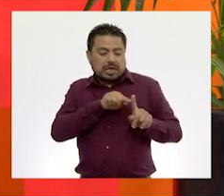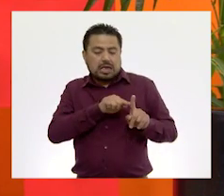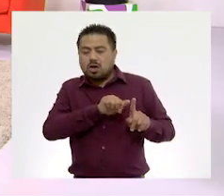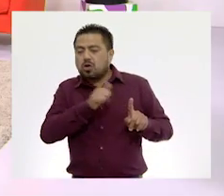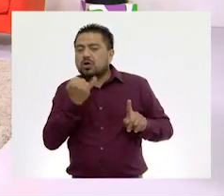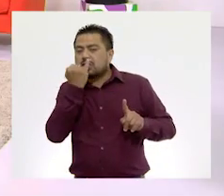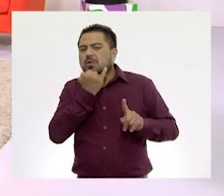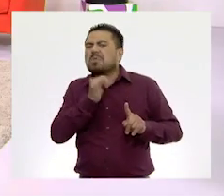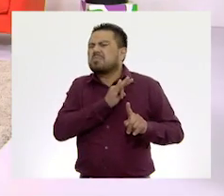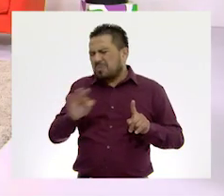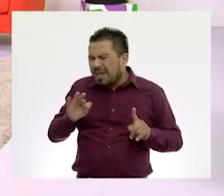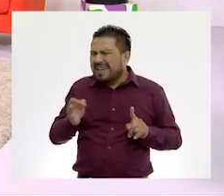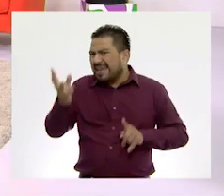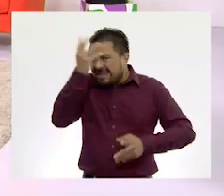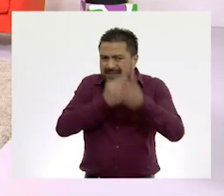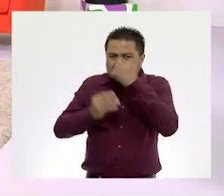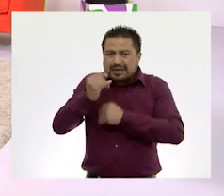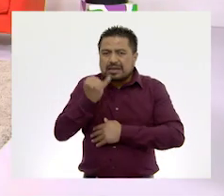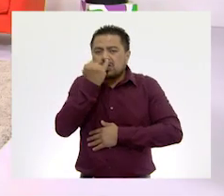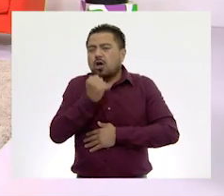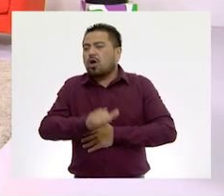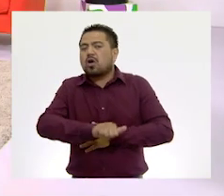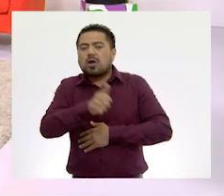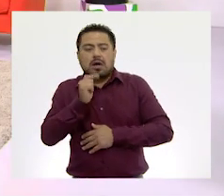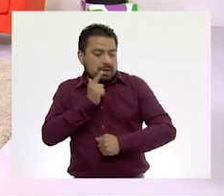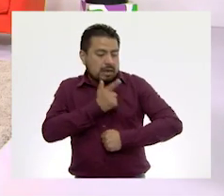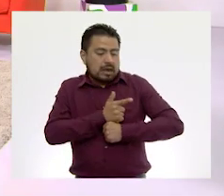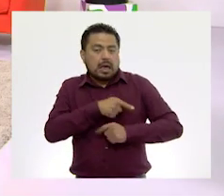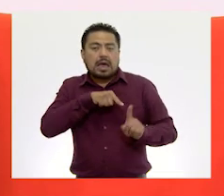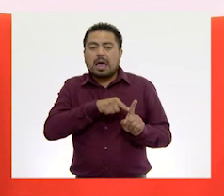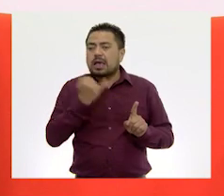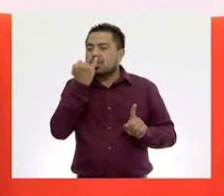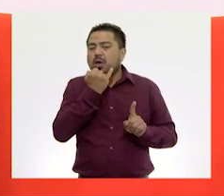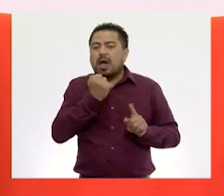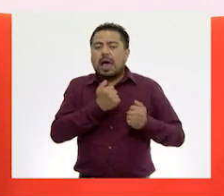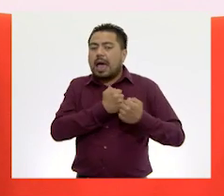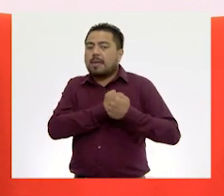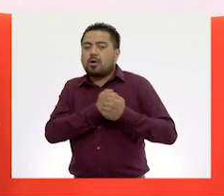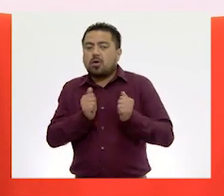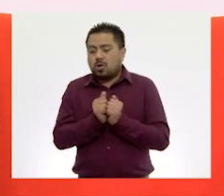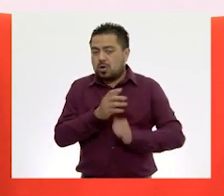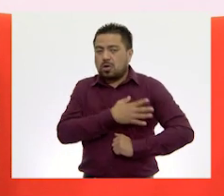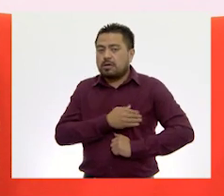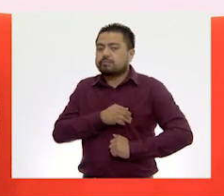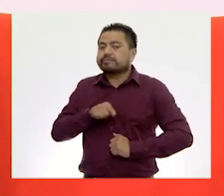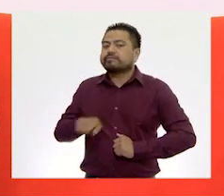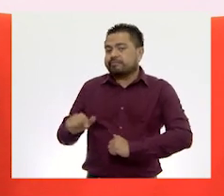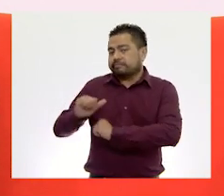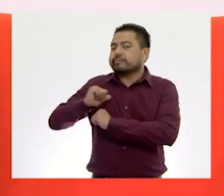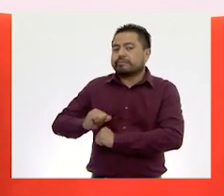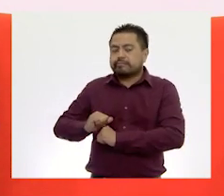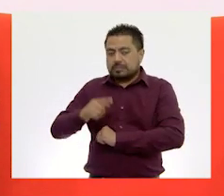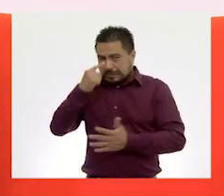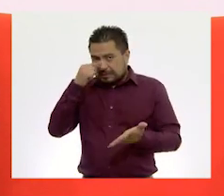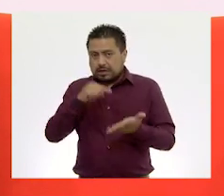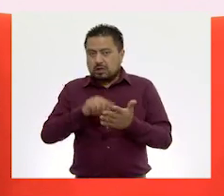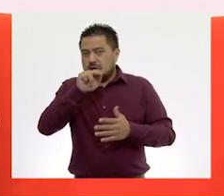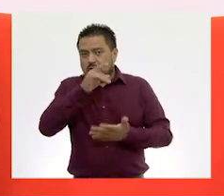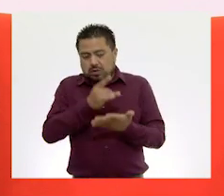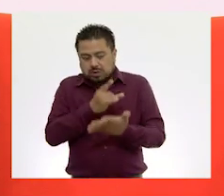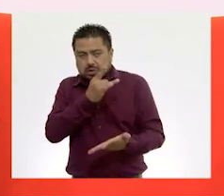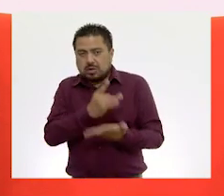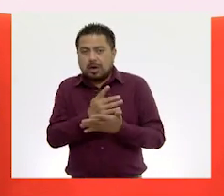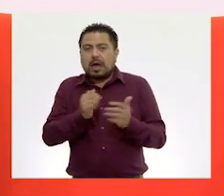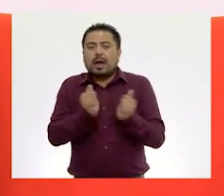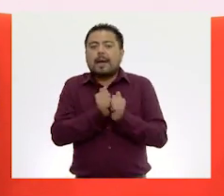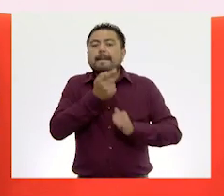de aprender otro idioma y de ver que el idioma es un idioma por amor a nuestros hijos, ¿no? Y yo creo que no solamente